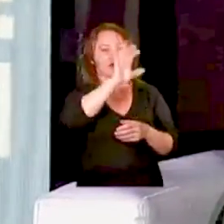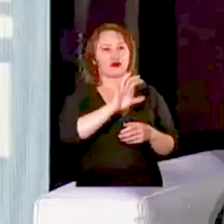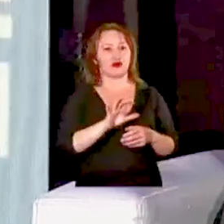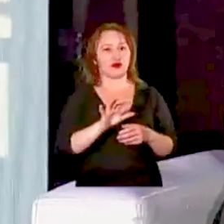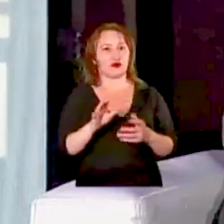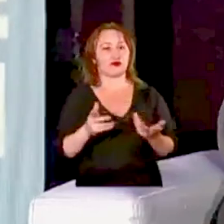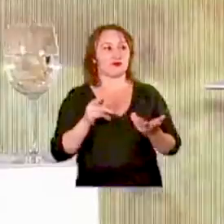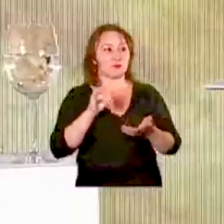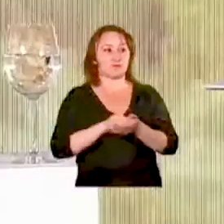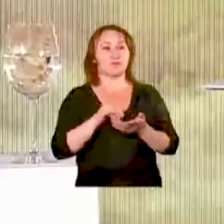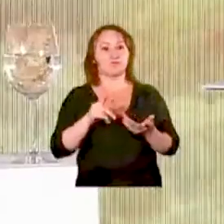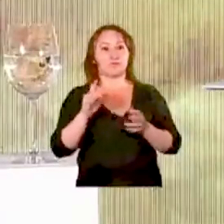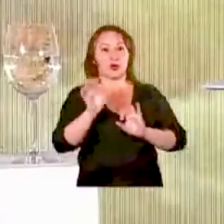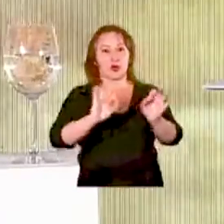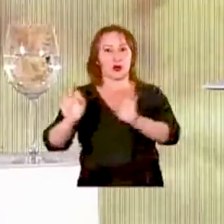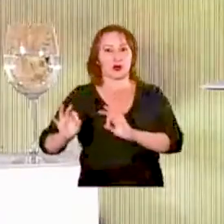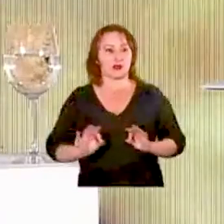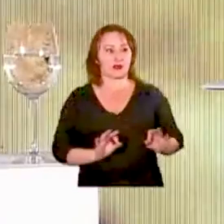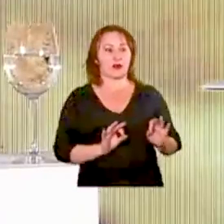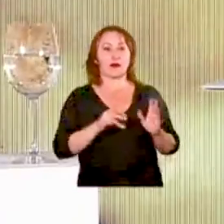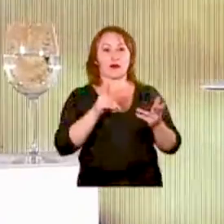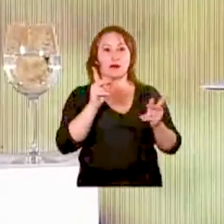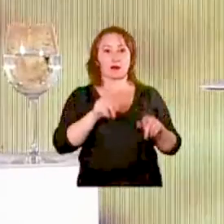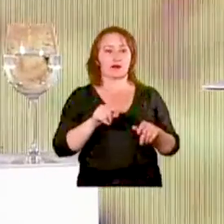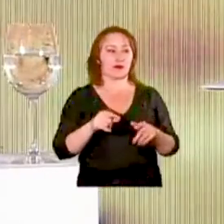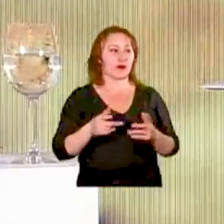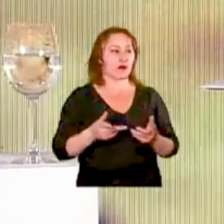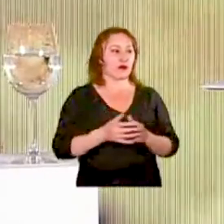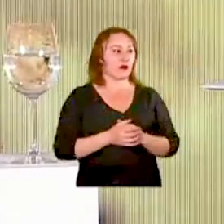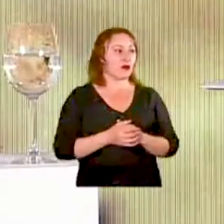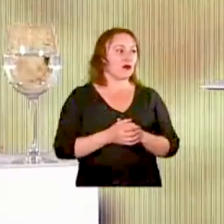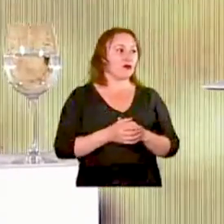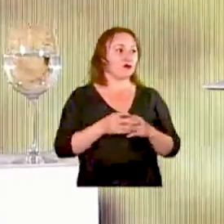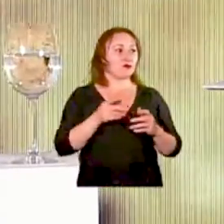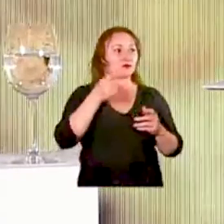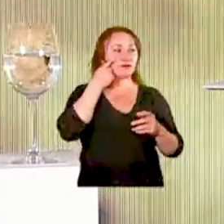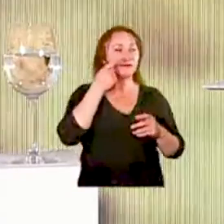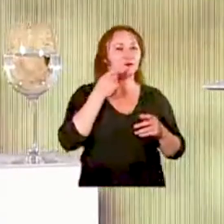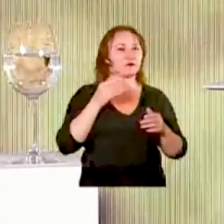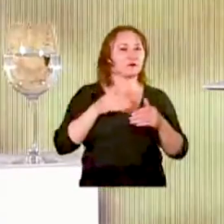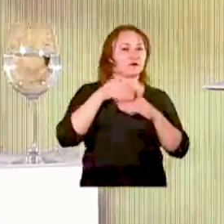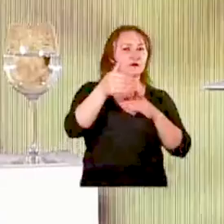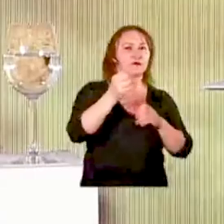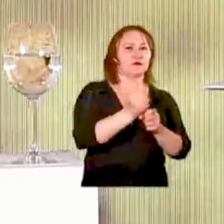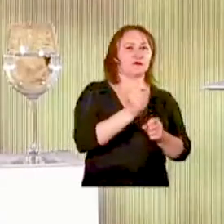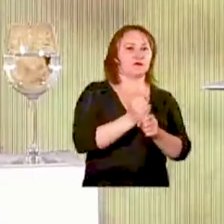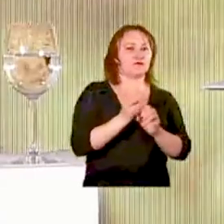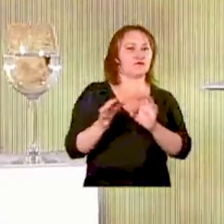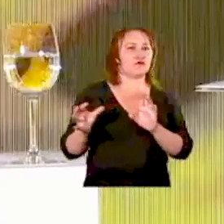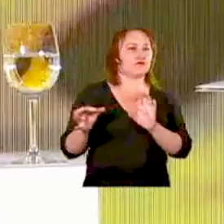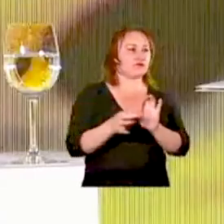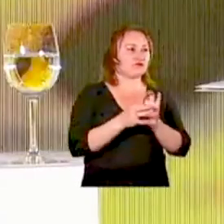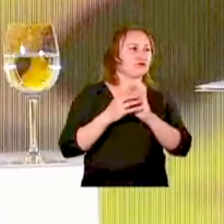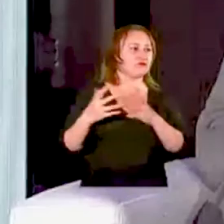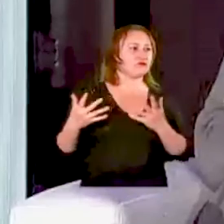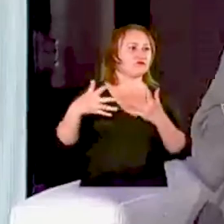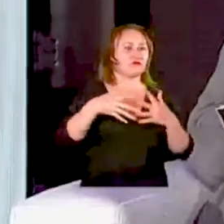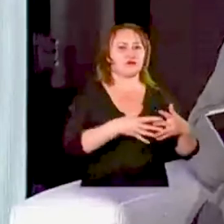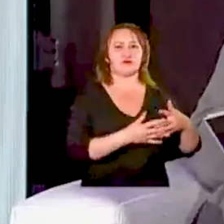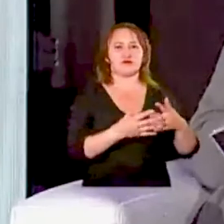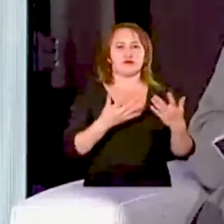ayuda a organizar y ayuda también a colaborar en el trabajo armónico de todas